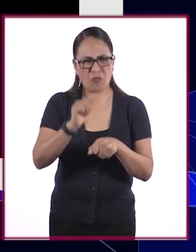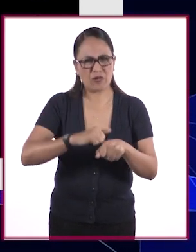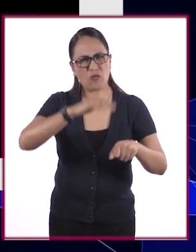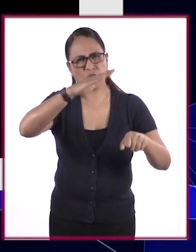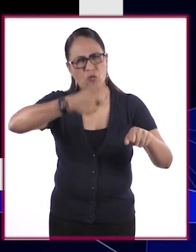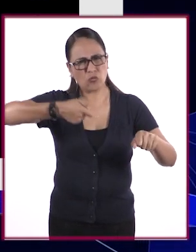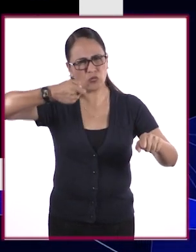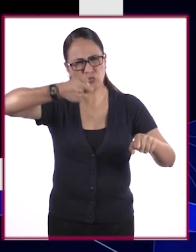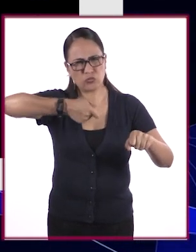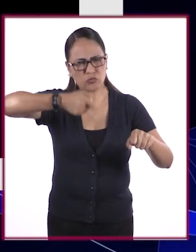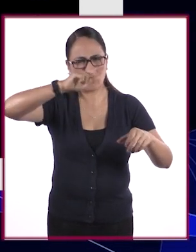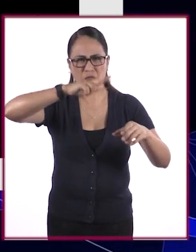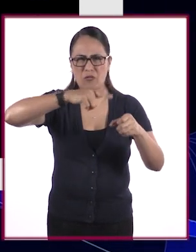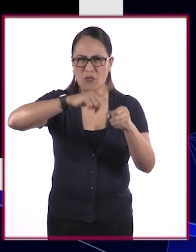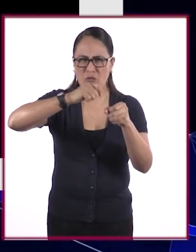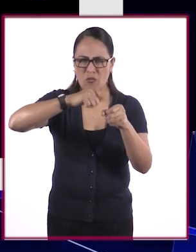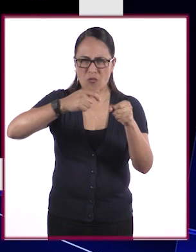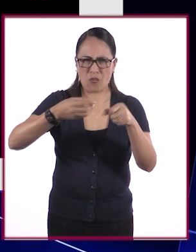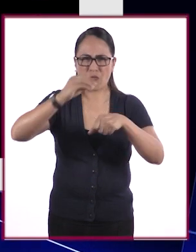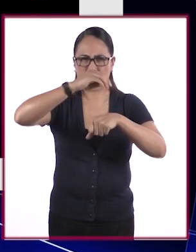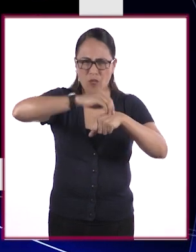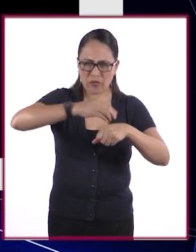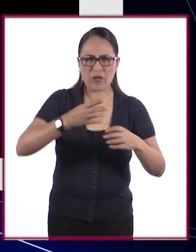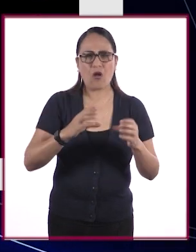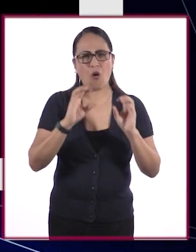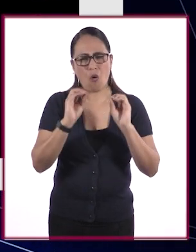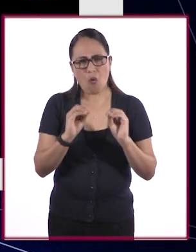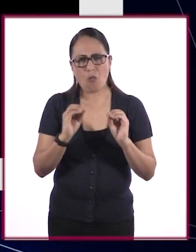era manejar